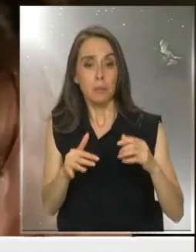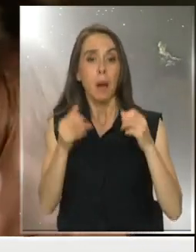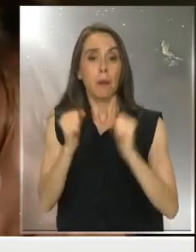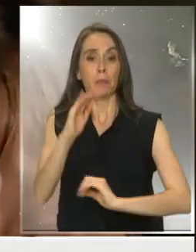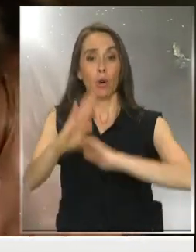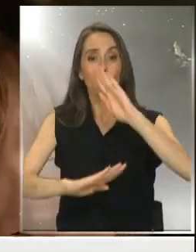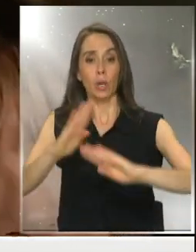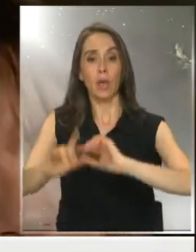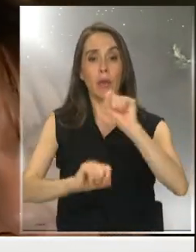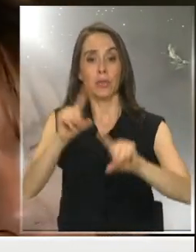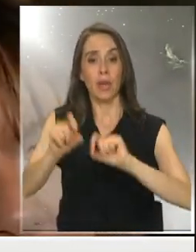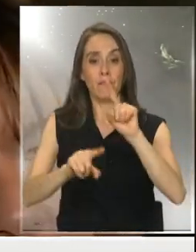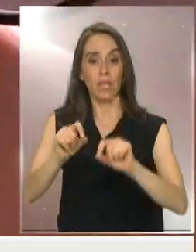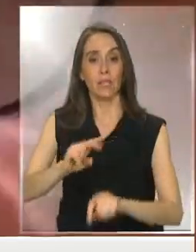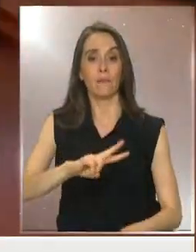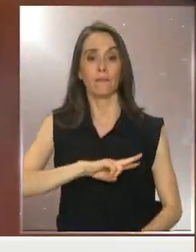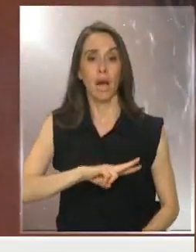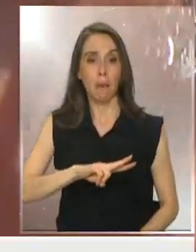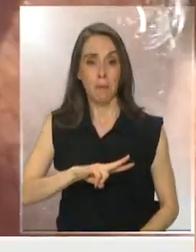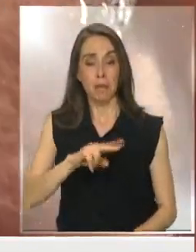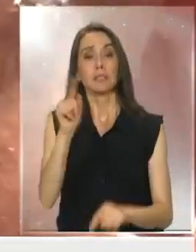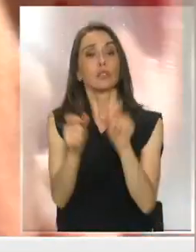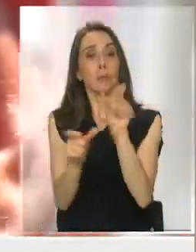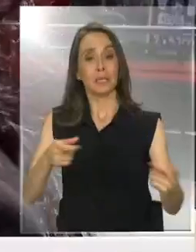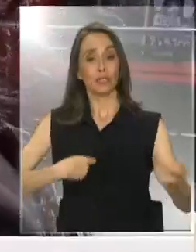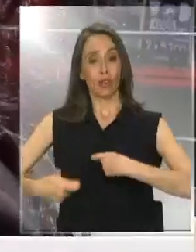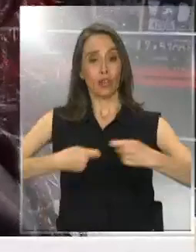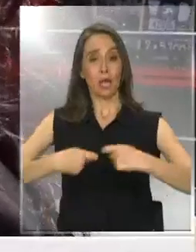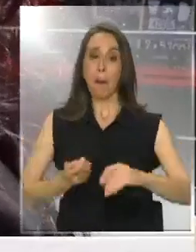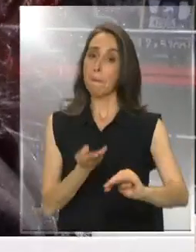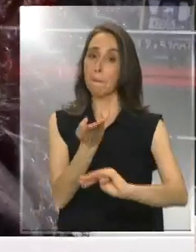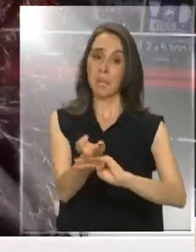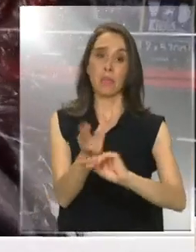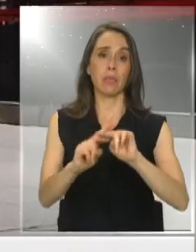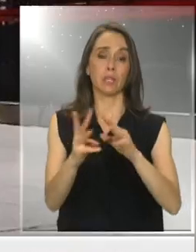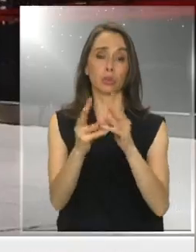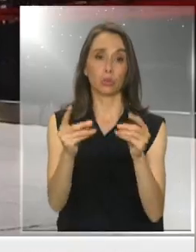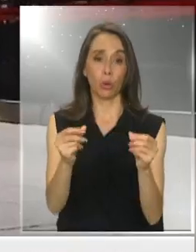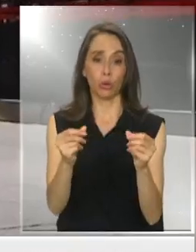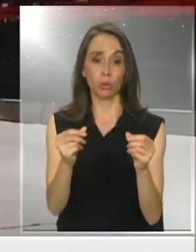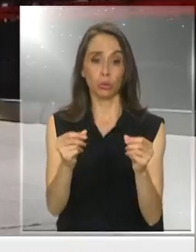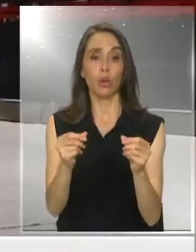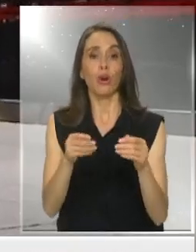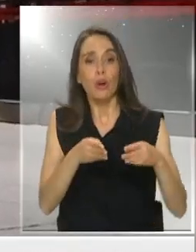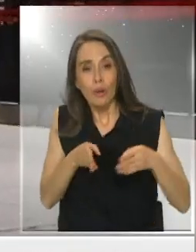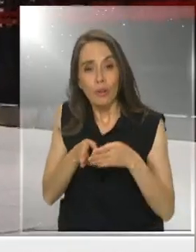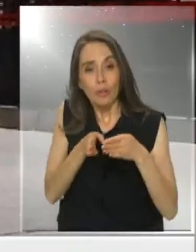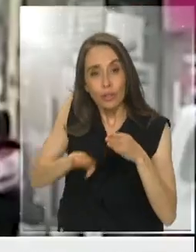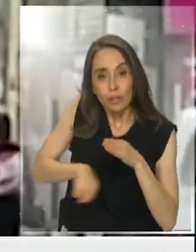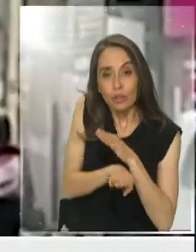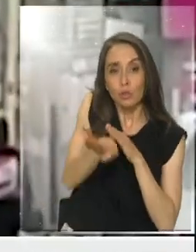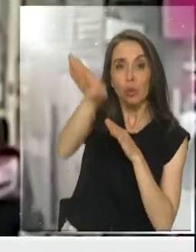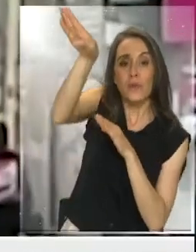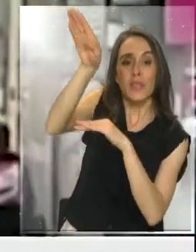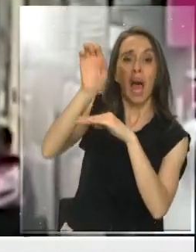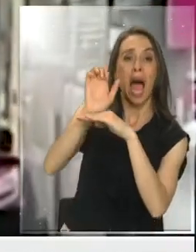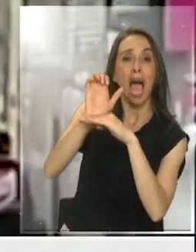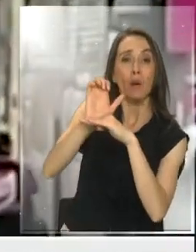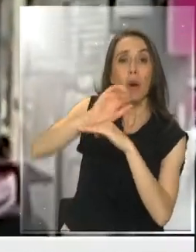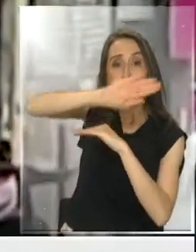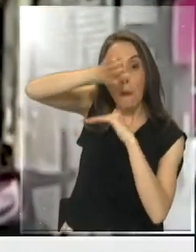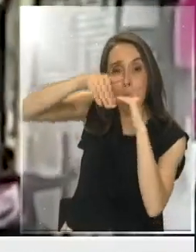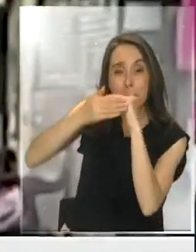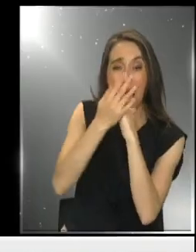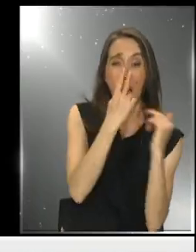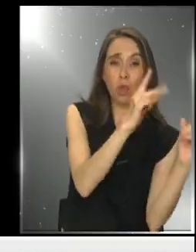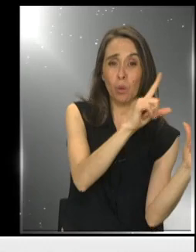poder cuidar y defender a Valparaíso. Mientras que los comerciantes piden soluciones, en el bohemio sector de Subida Ecuador el panorama en la madrugada